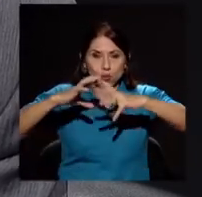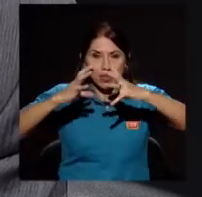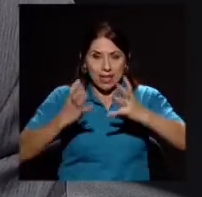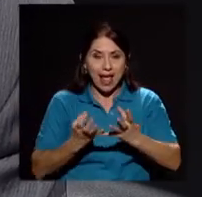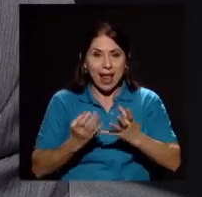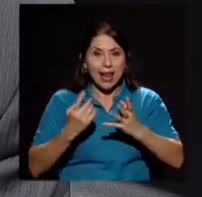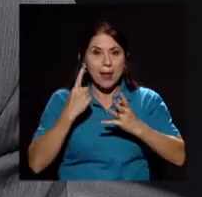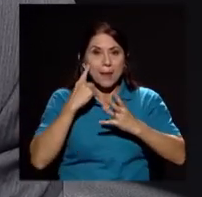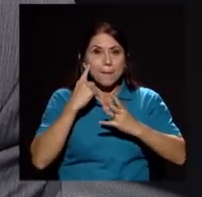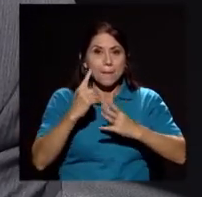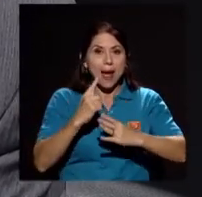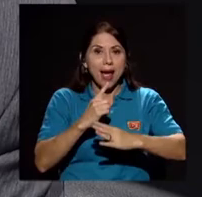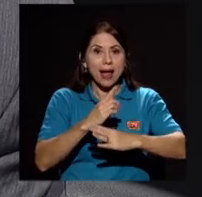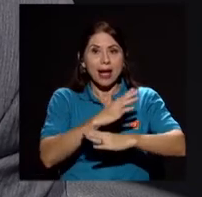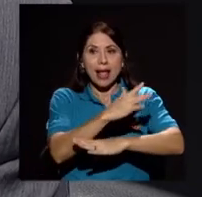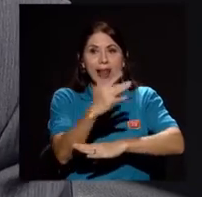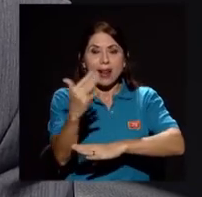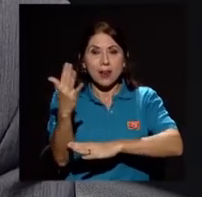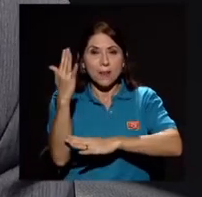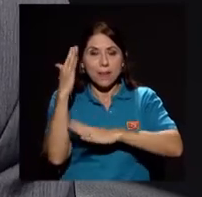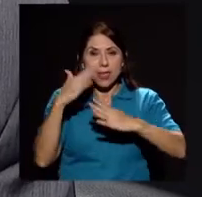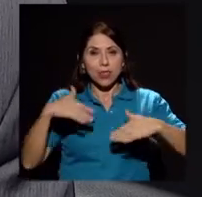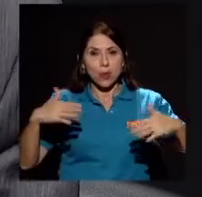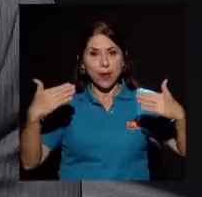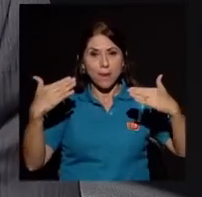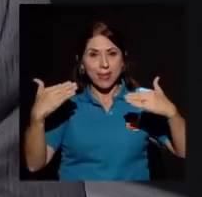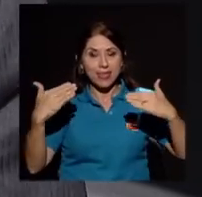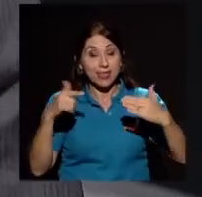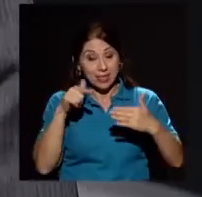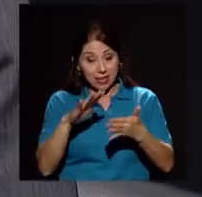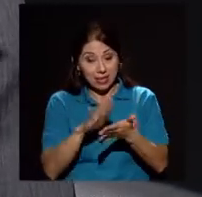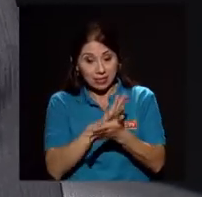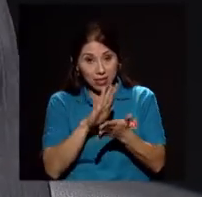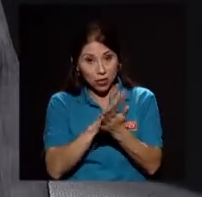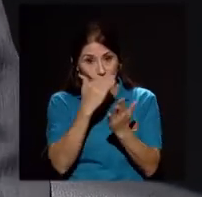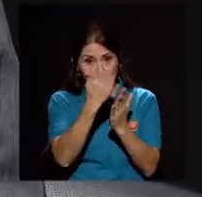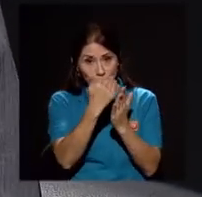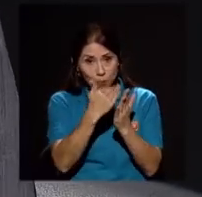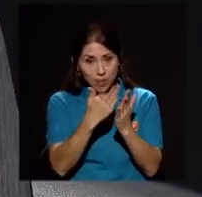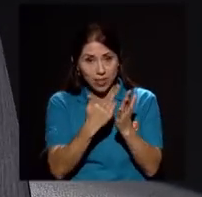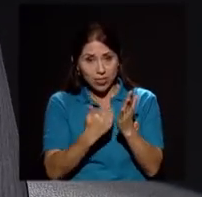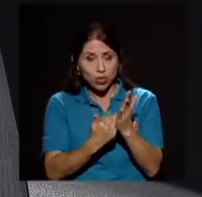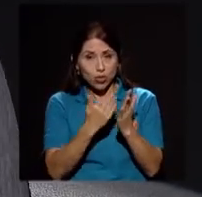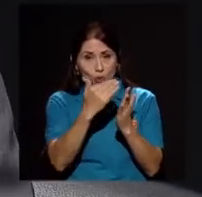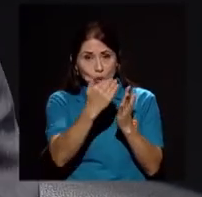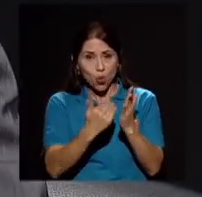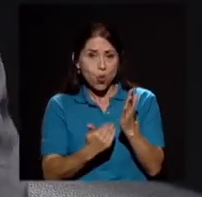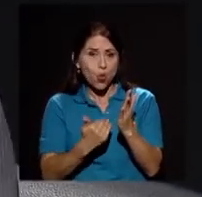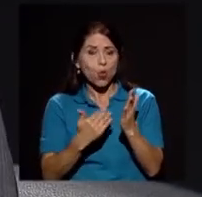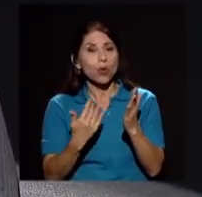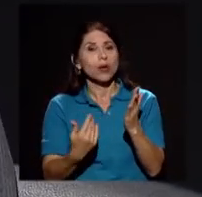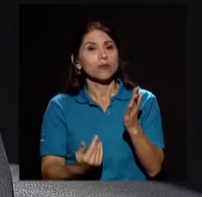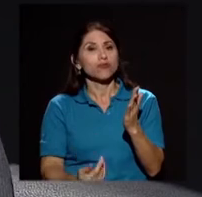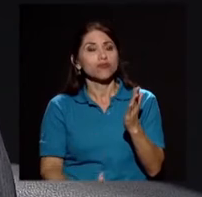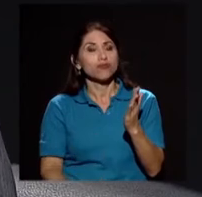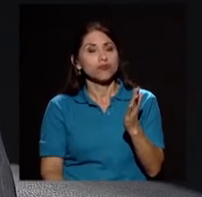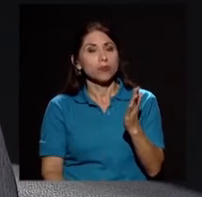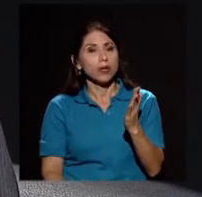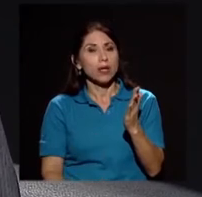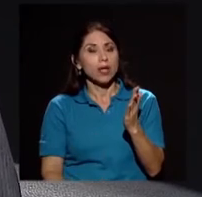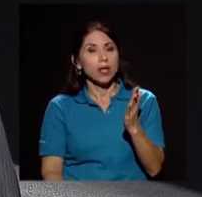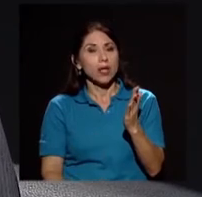y entonces que es un documento que debe tener una